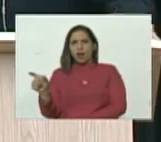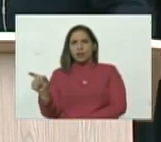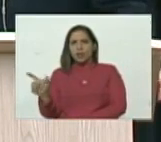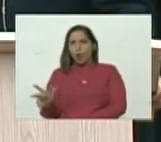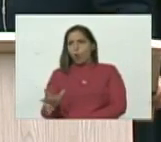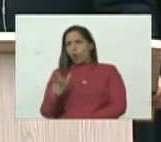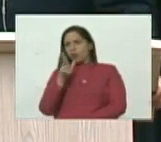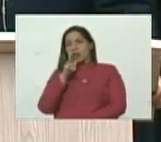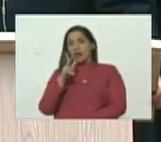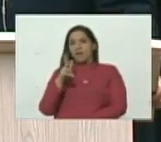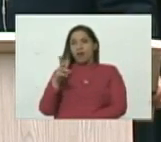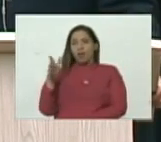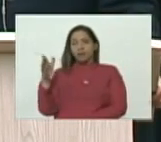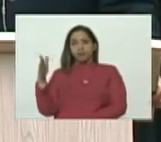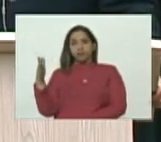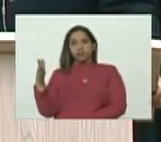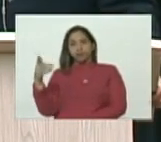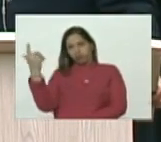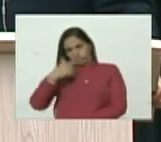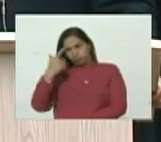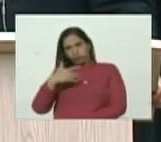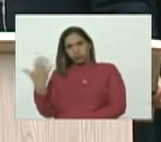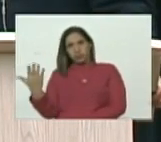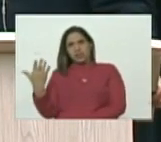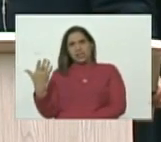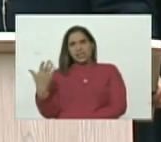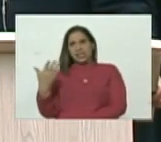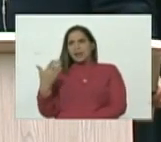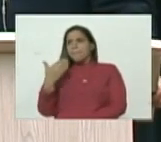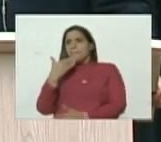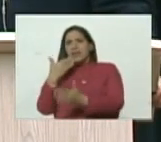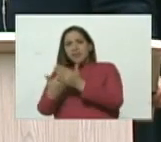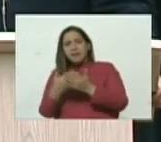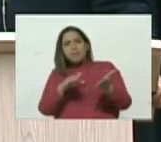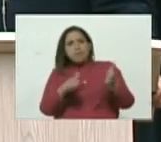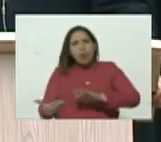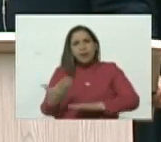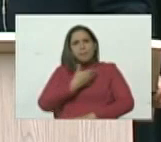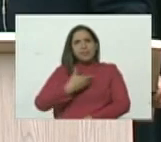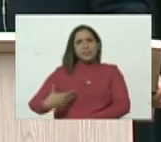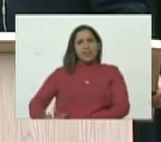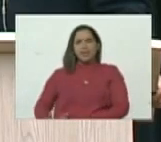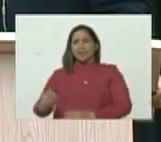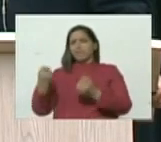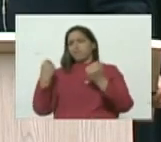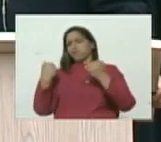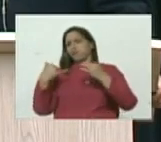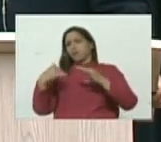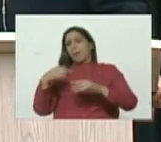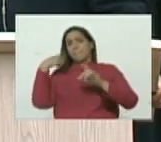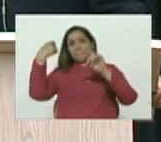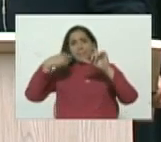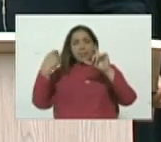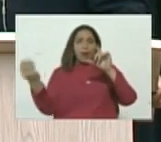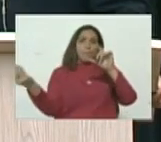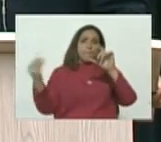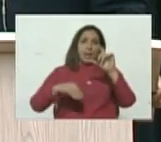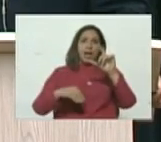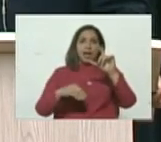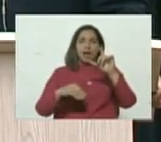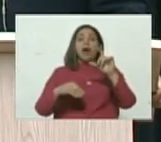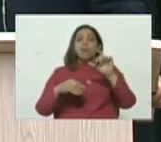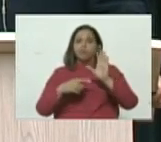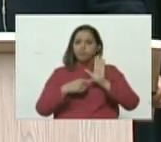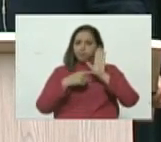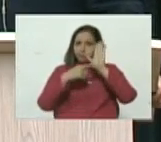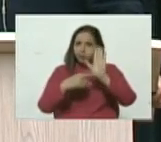tal descaro, planificar el asesinato del presidente? Y tenemos muchísimos videos más que vamos a ir